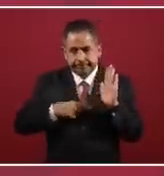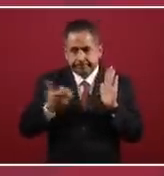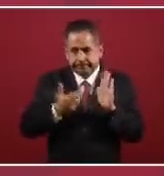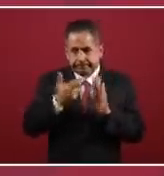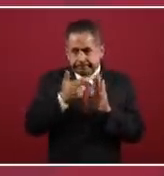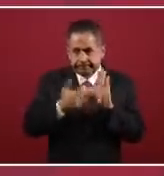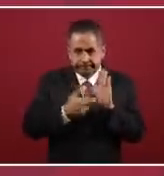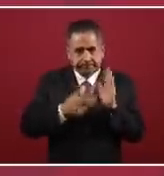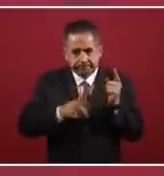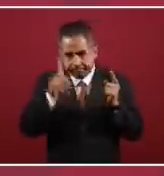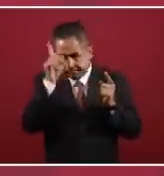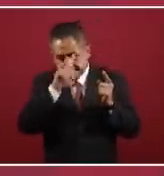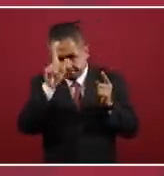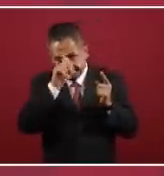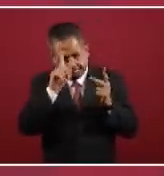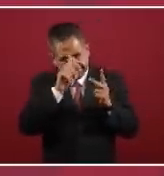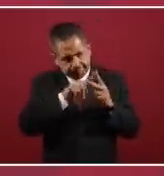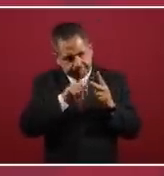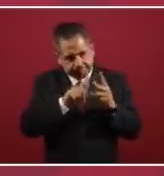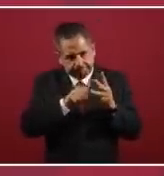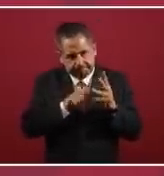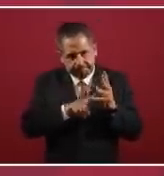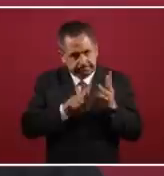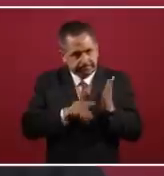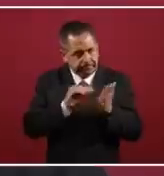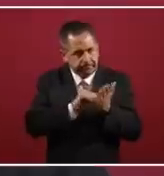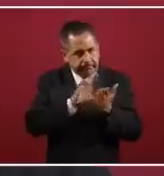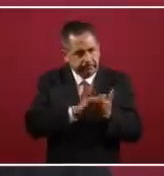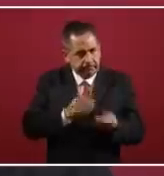de recomendaciones,